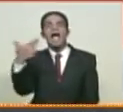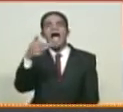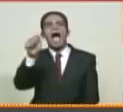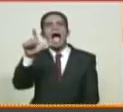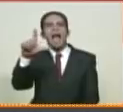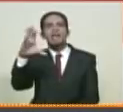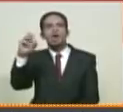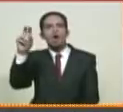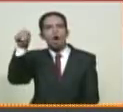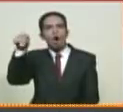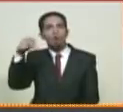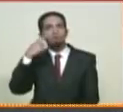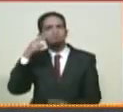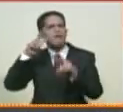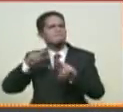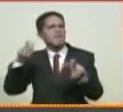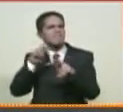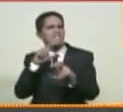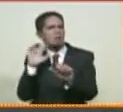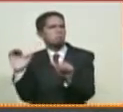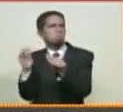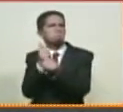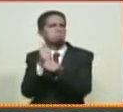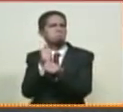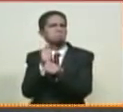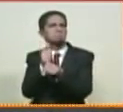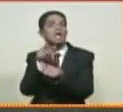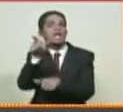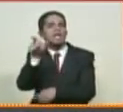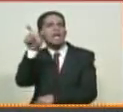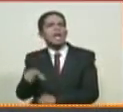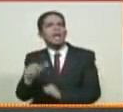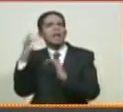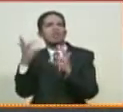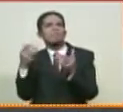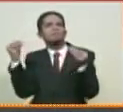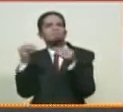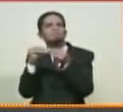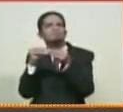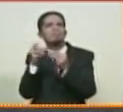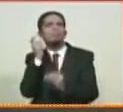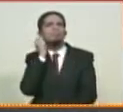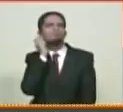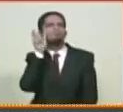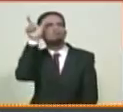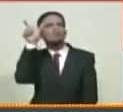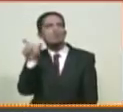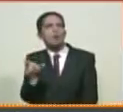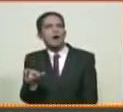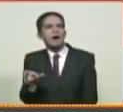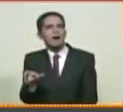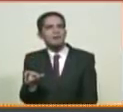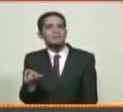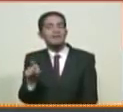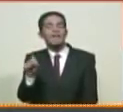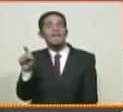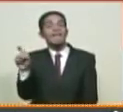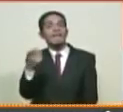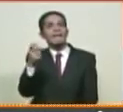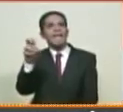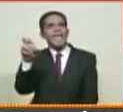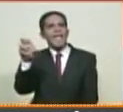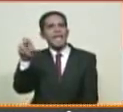las investigaciones determinaron que es el número telefónico de la señora Virginia Antonieta da Silva, alias Génesis, que ya